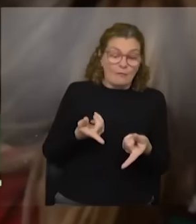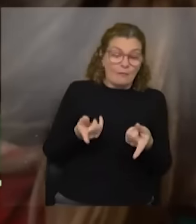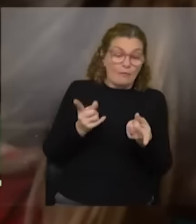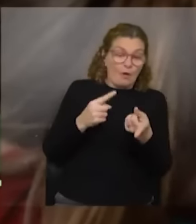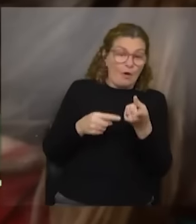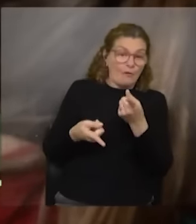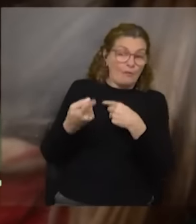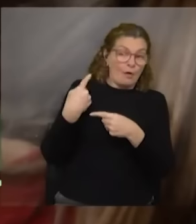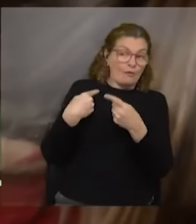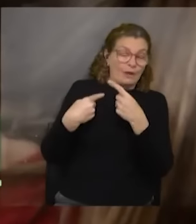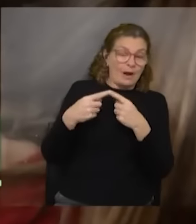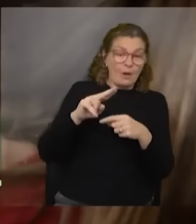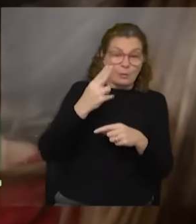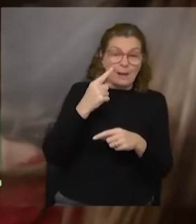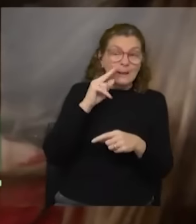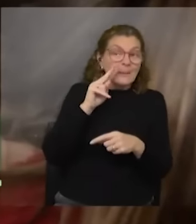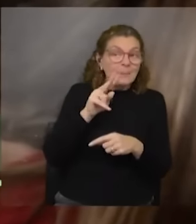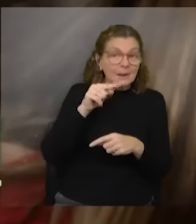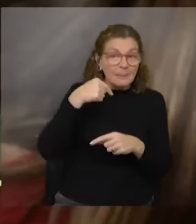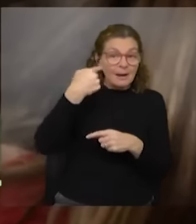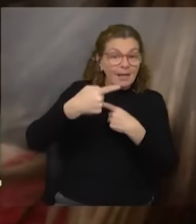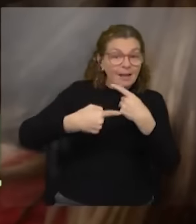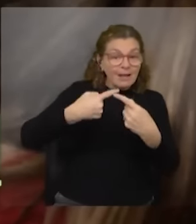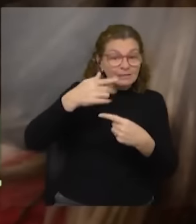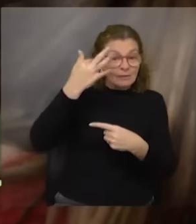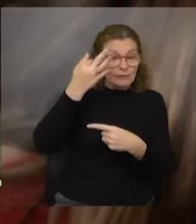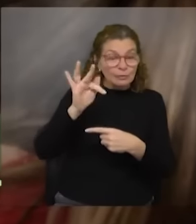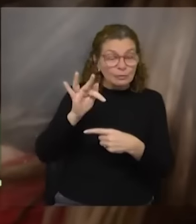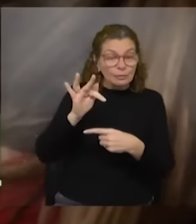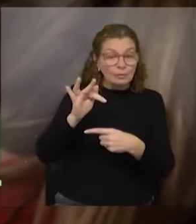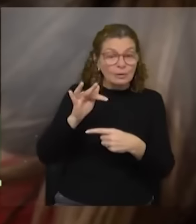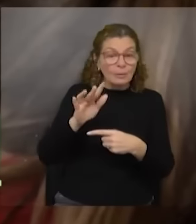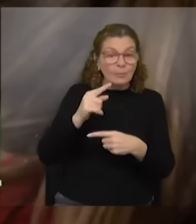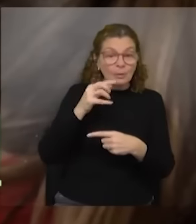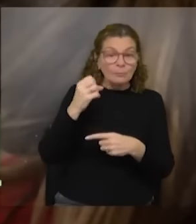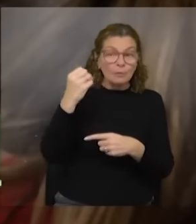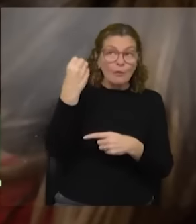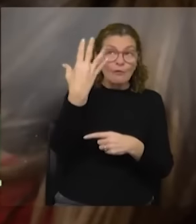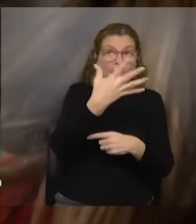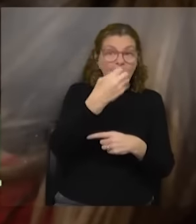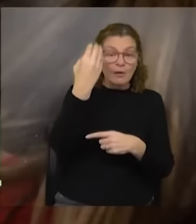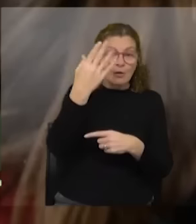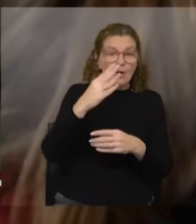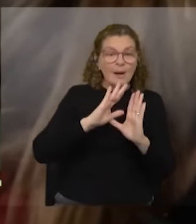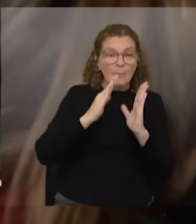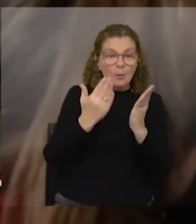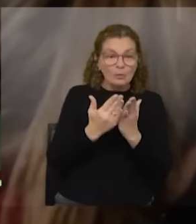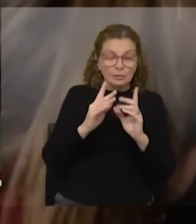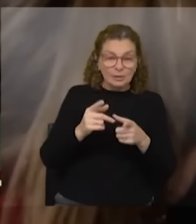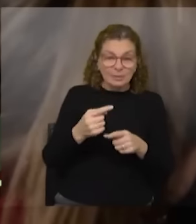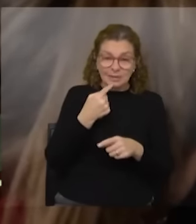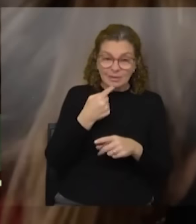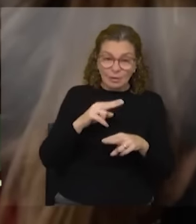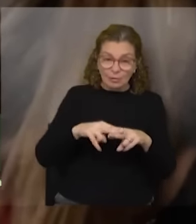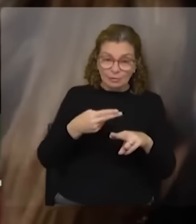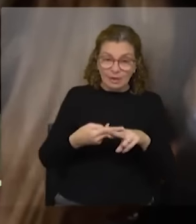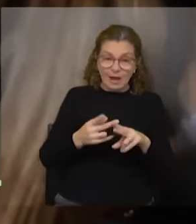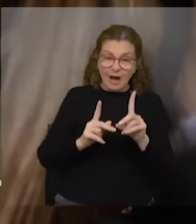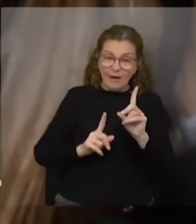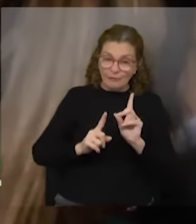ese Uruguay que siempre Mira para adelante y que incluso lo ha llevado a ser vanguardia y faro en el mundo eh repito a